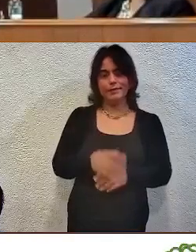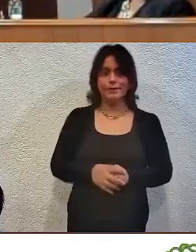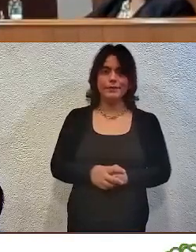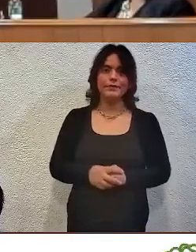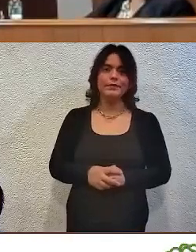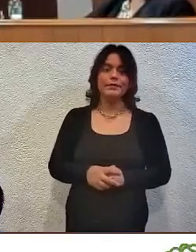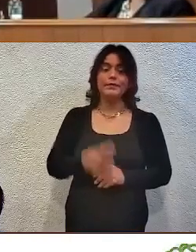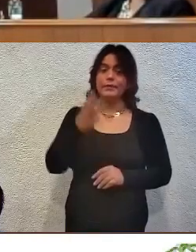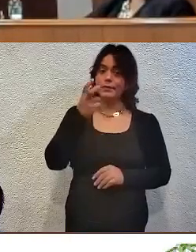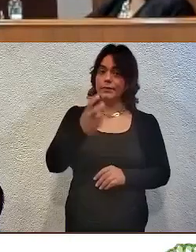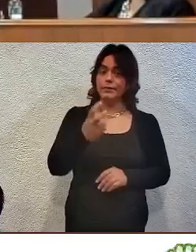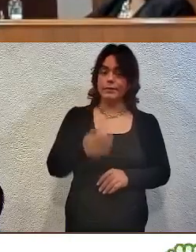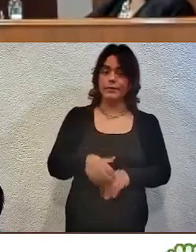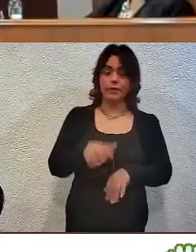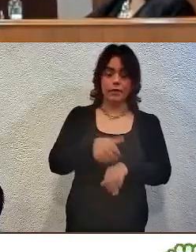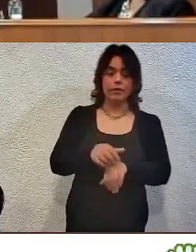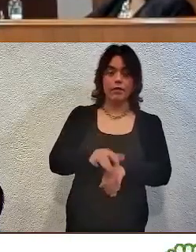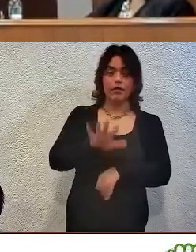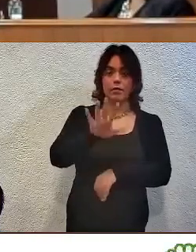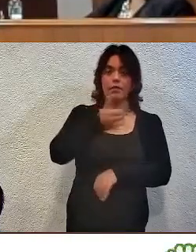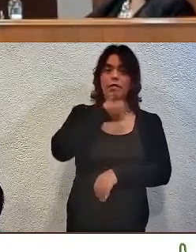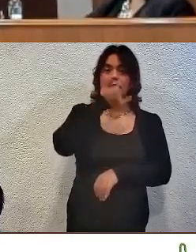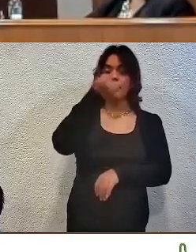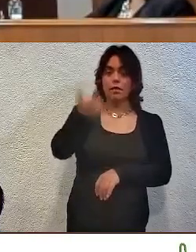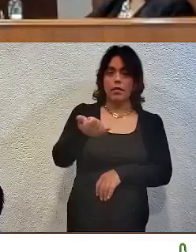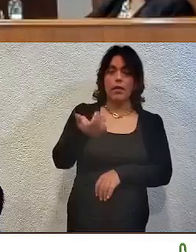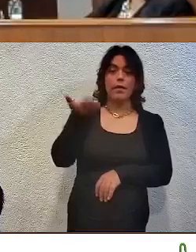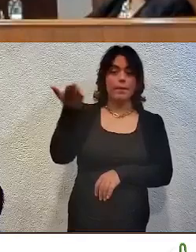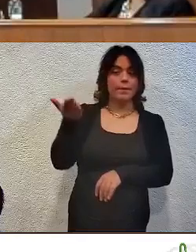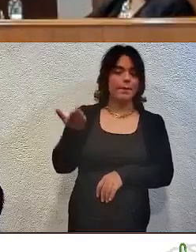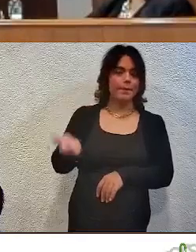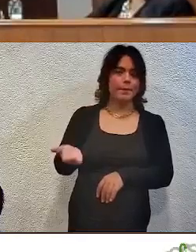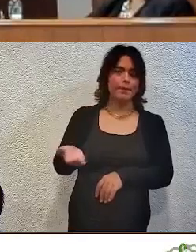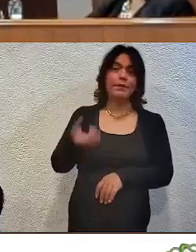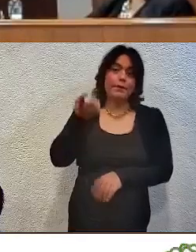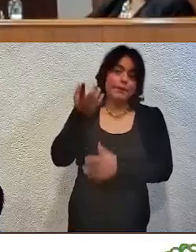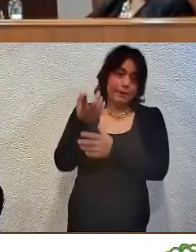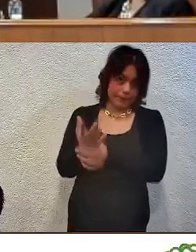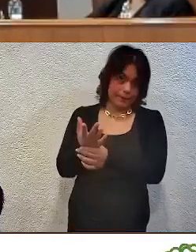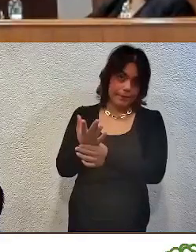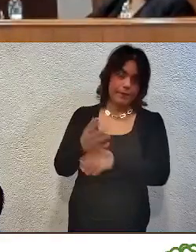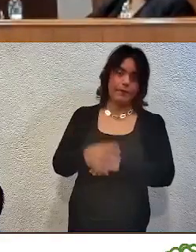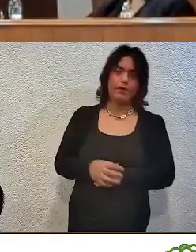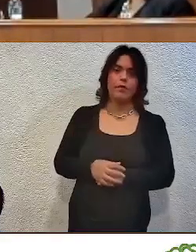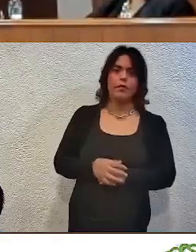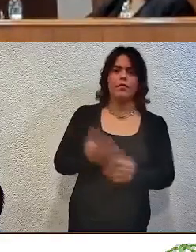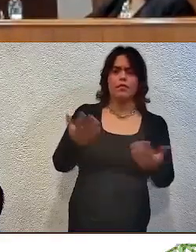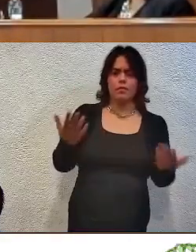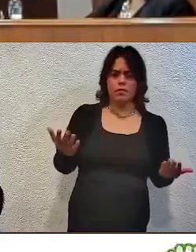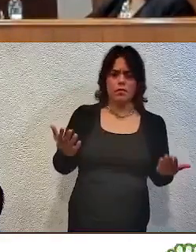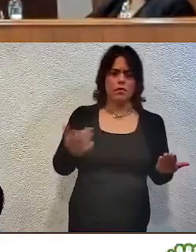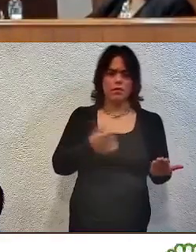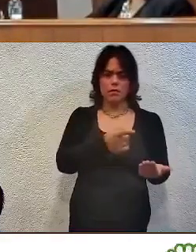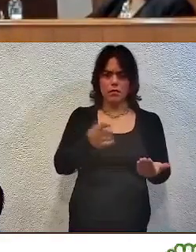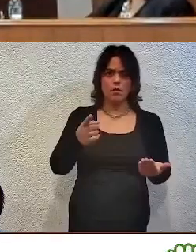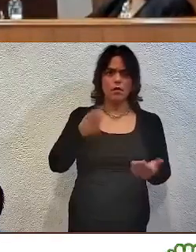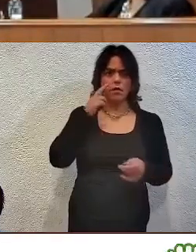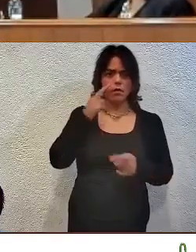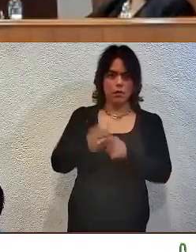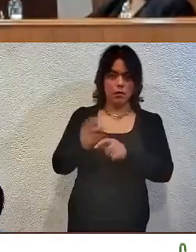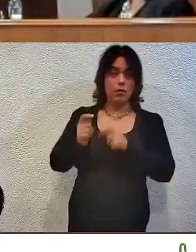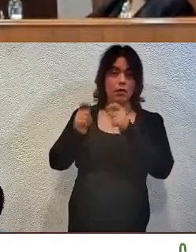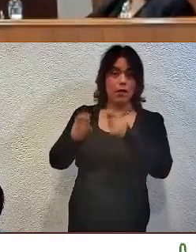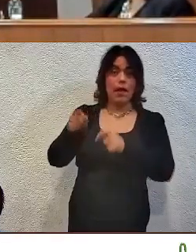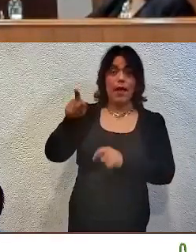agravio marcado como número 5, se advierte que la parte actora sostiene que la determinación al declarar la existencia de responsabilidad en su